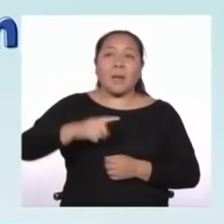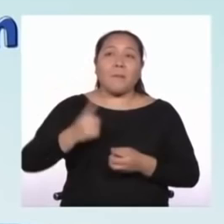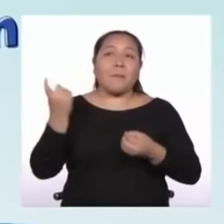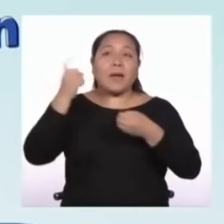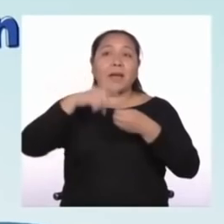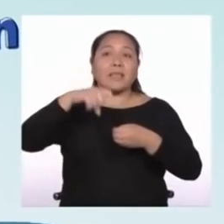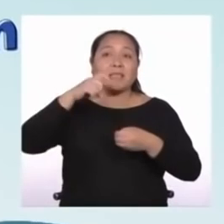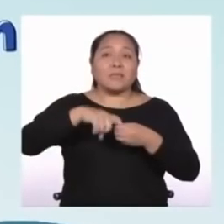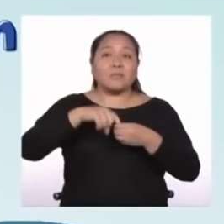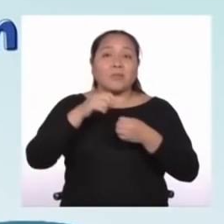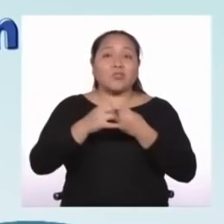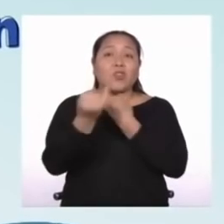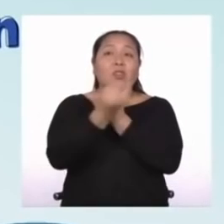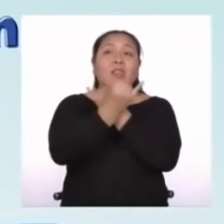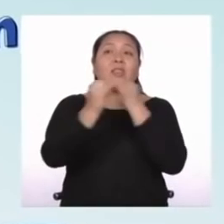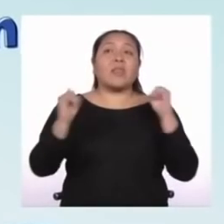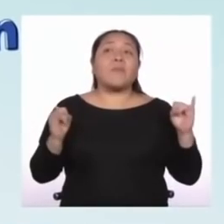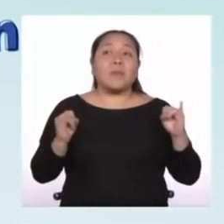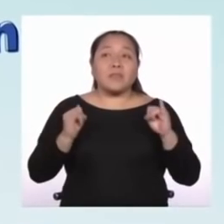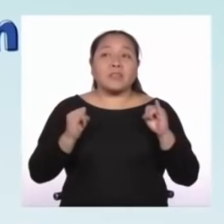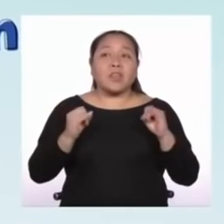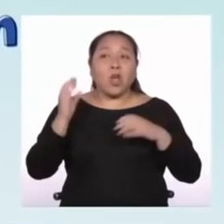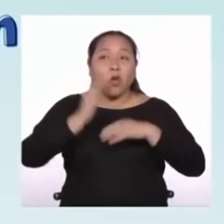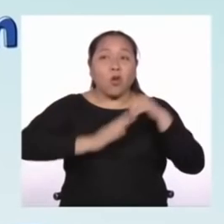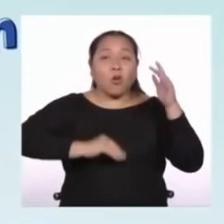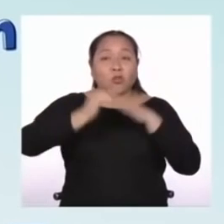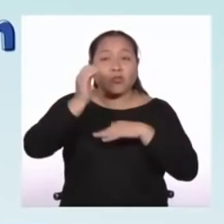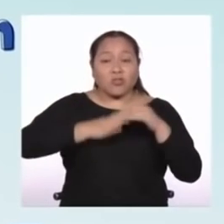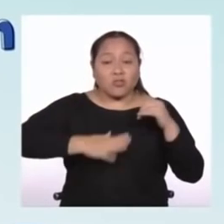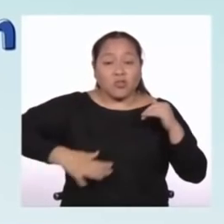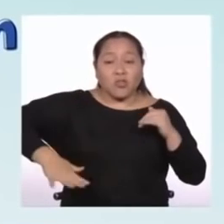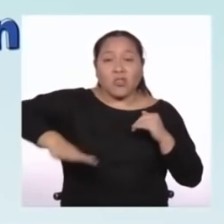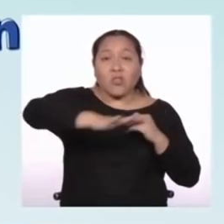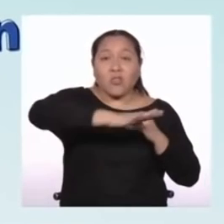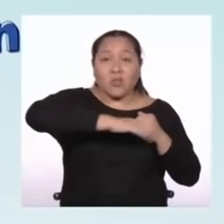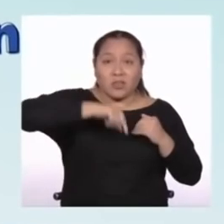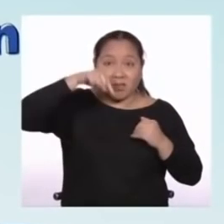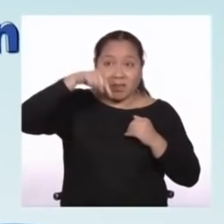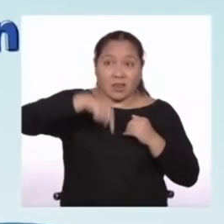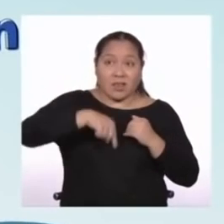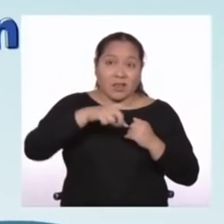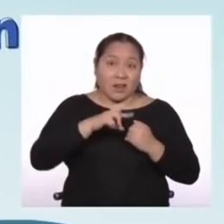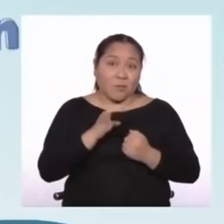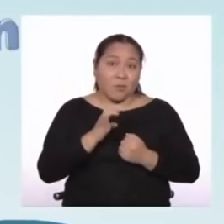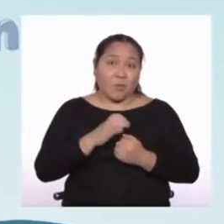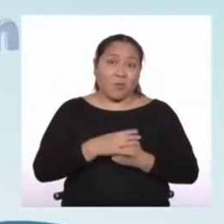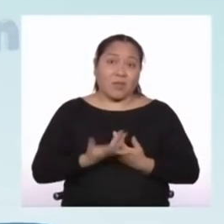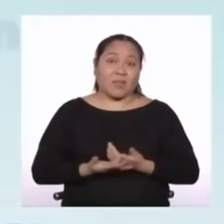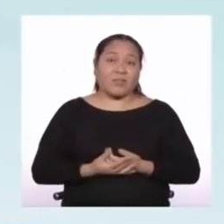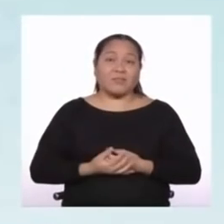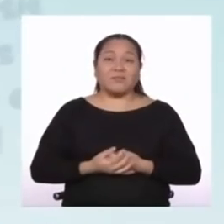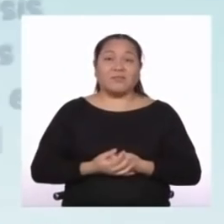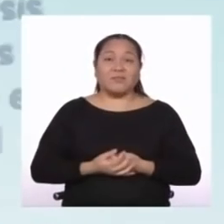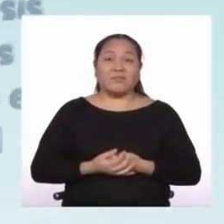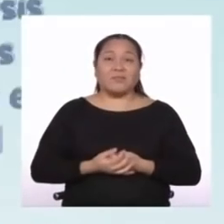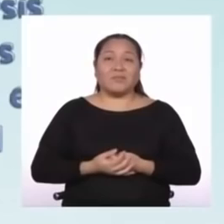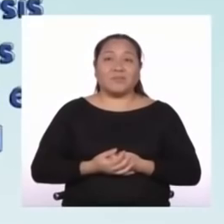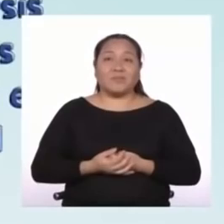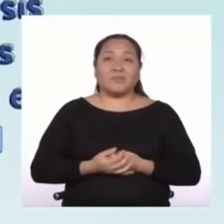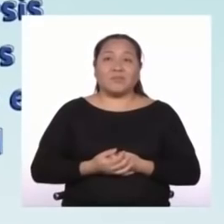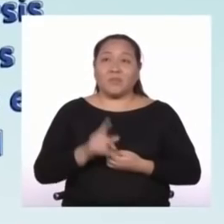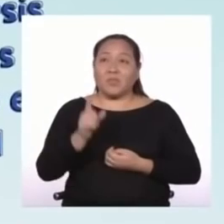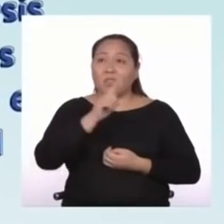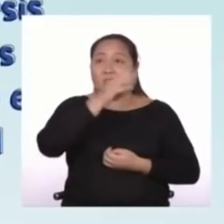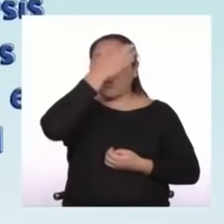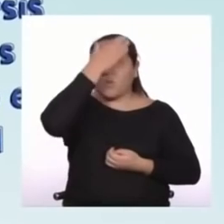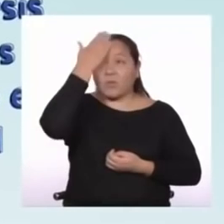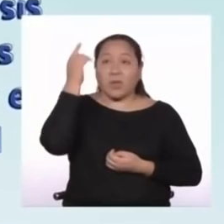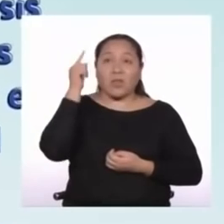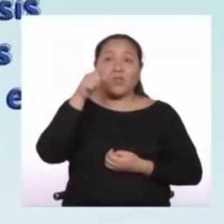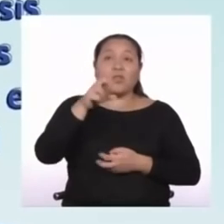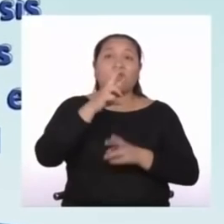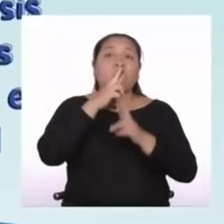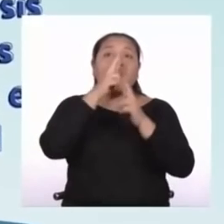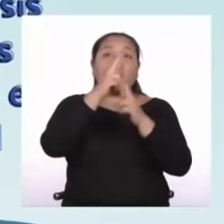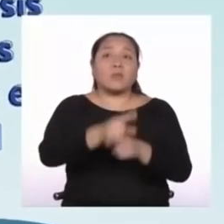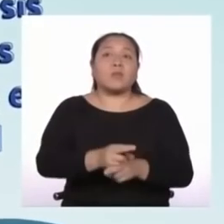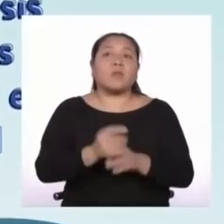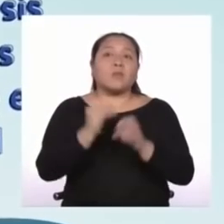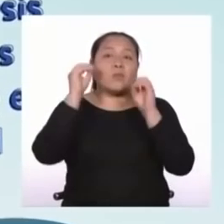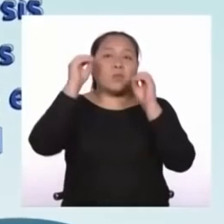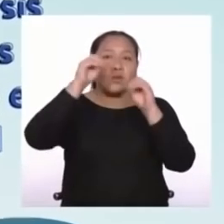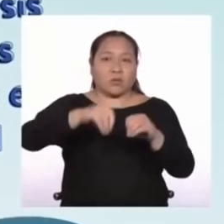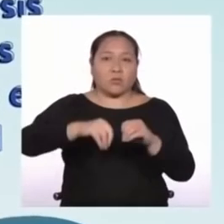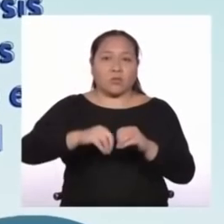participó en la independencia y construcción de nuestra república? No olvides que tu respuesta